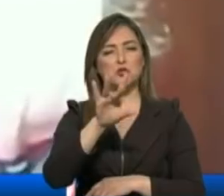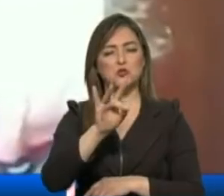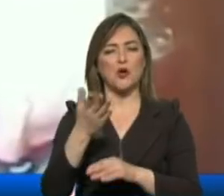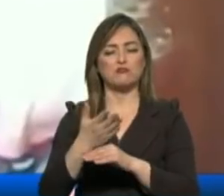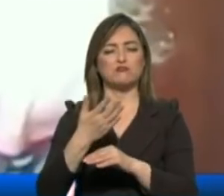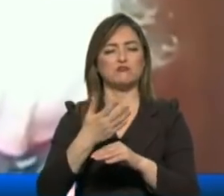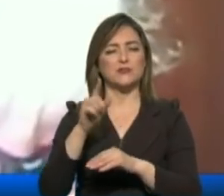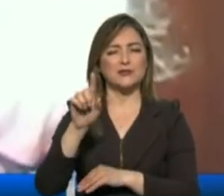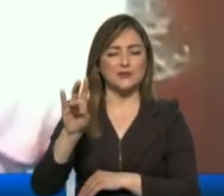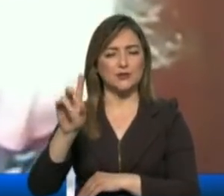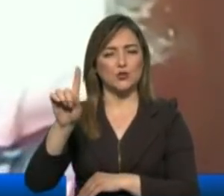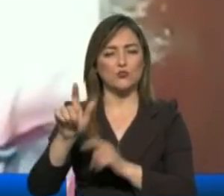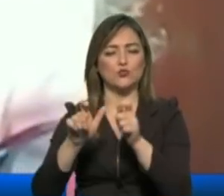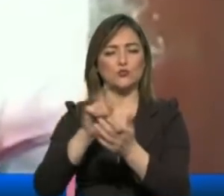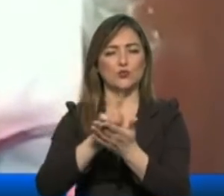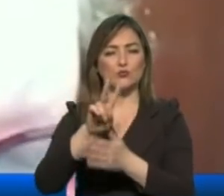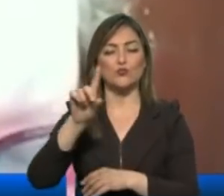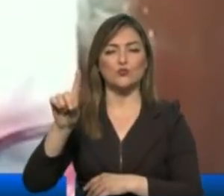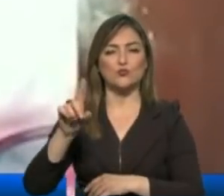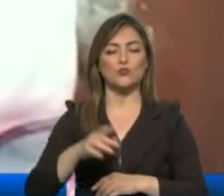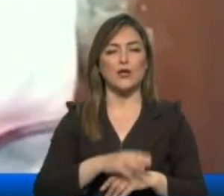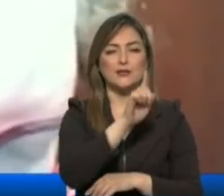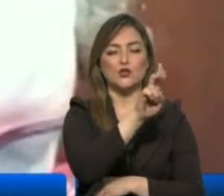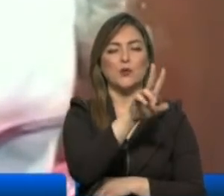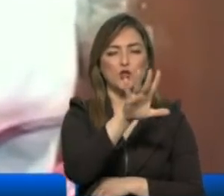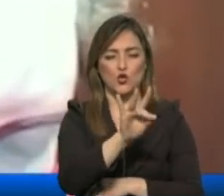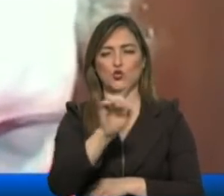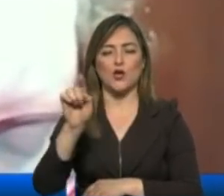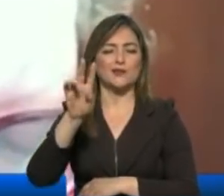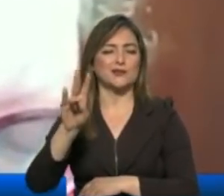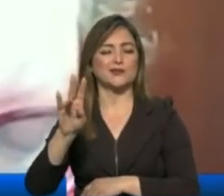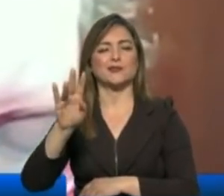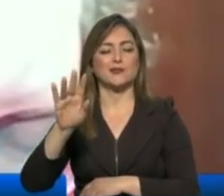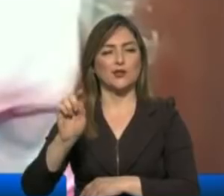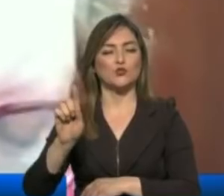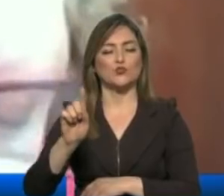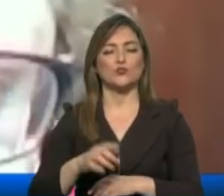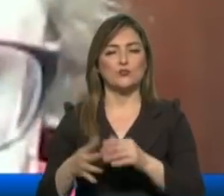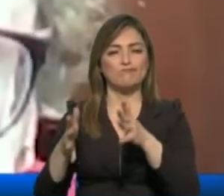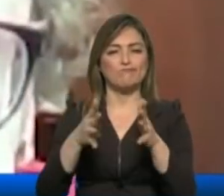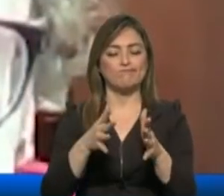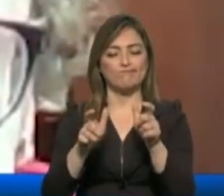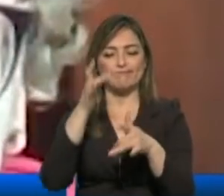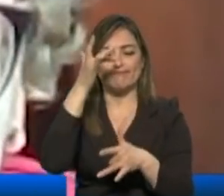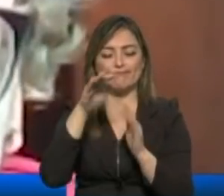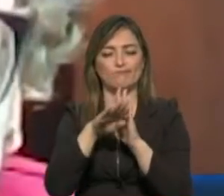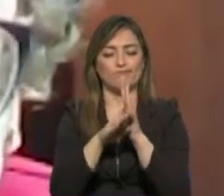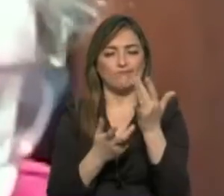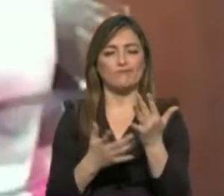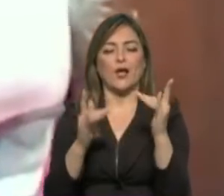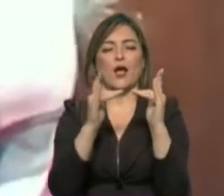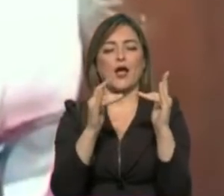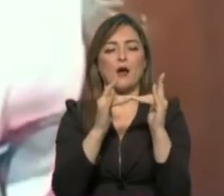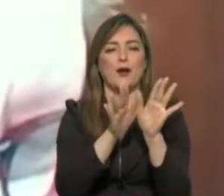igual manera, hubo una ligera disminución también de los pacientes en lista de espera para una